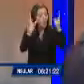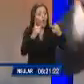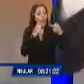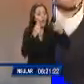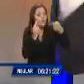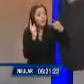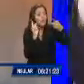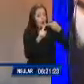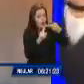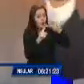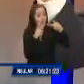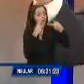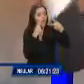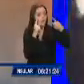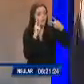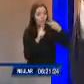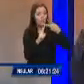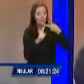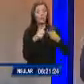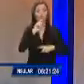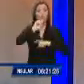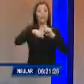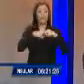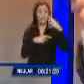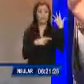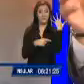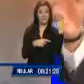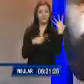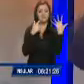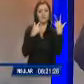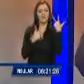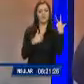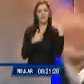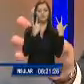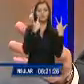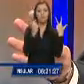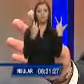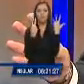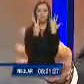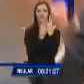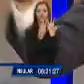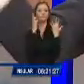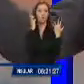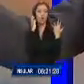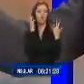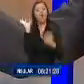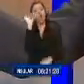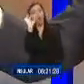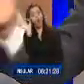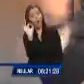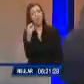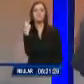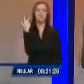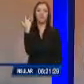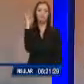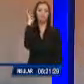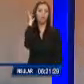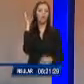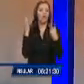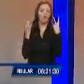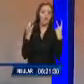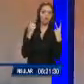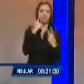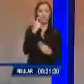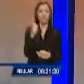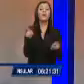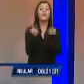paritariamente. Es decir, cuando hay un organismo de 5, 3 hombres, 2 mujeres o 3 mujeres, 2 hombres. Cuando es un organismo de 7, como el Consejo de